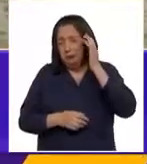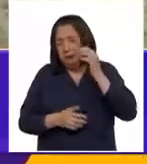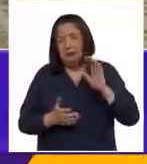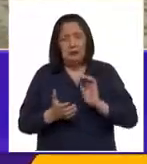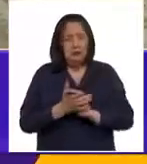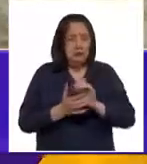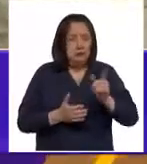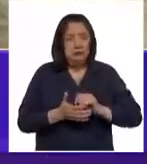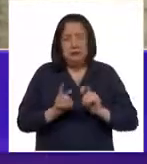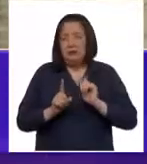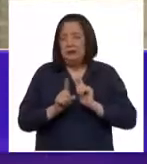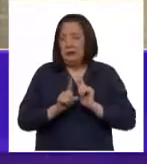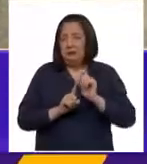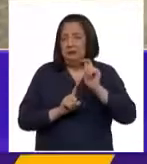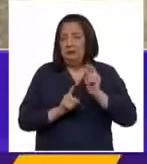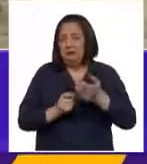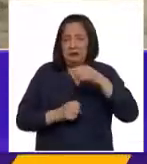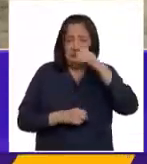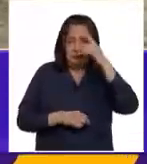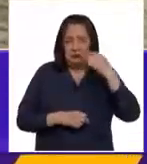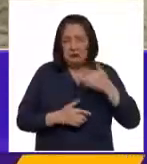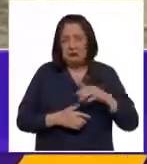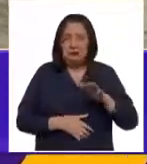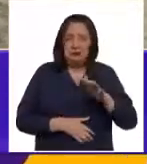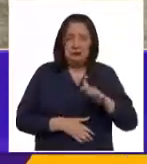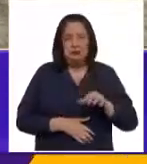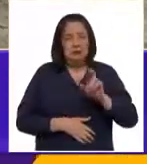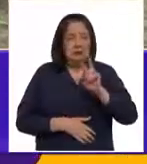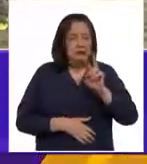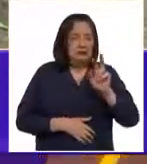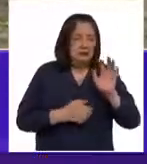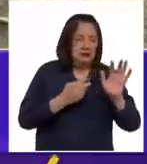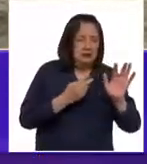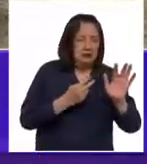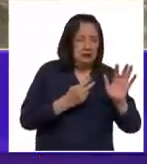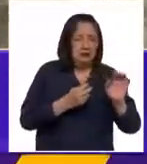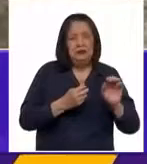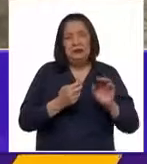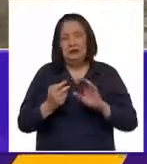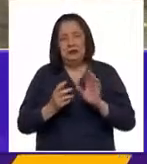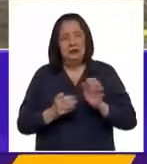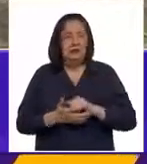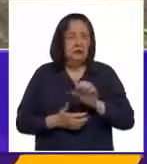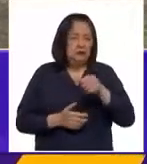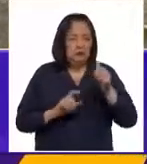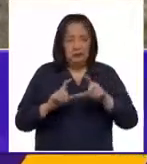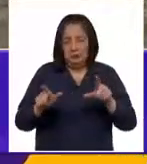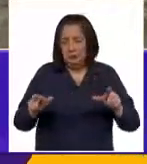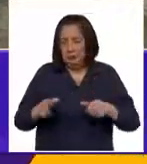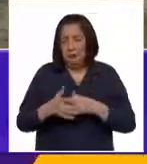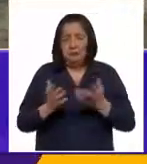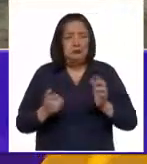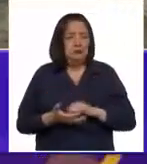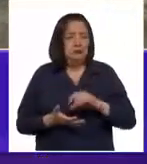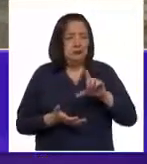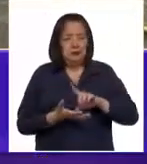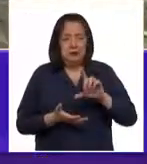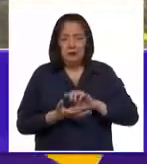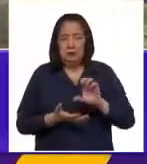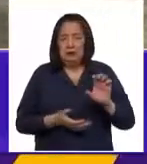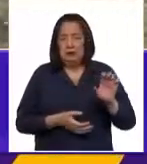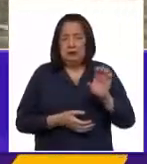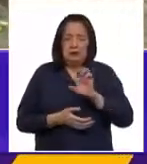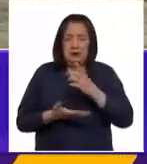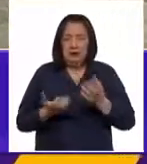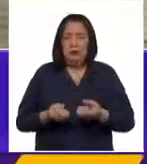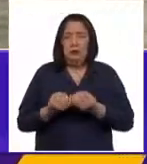Chorrillos. La temperatura en general en el verano va a oscilar entre los 20 y 27 grados. Hay otras zonas de la capital, en Lima Este, sobre todo,